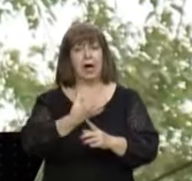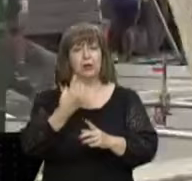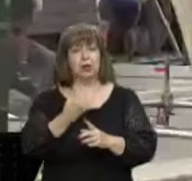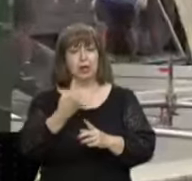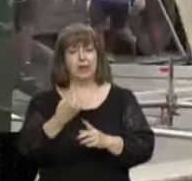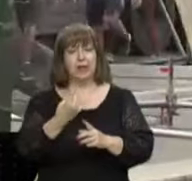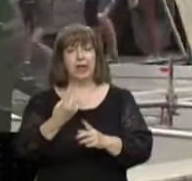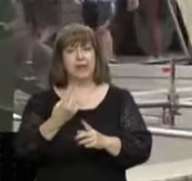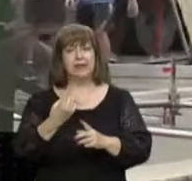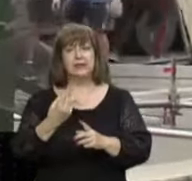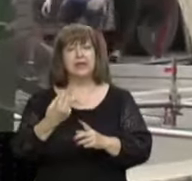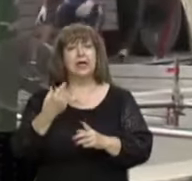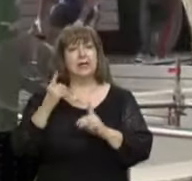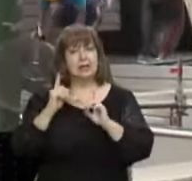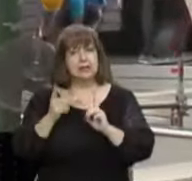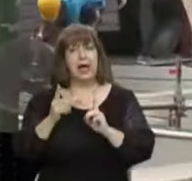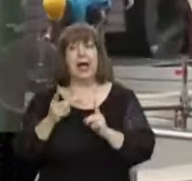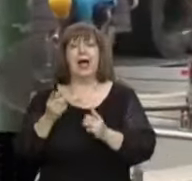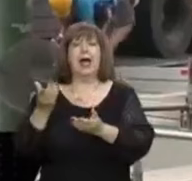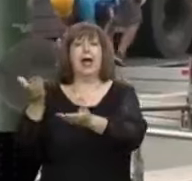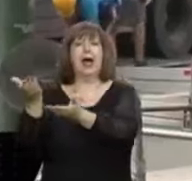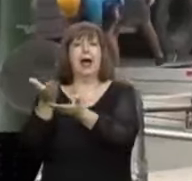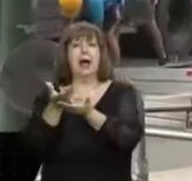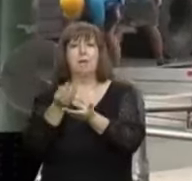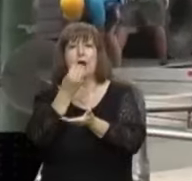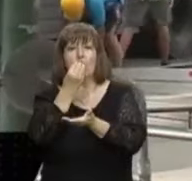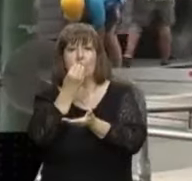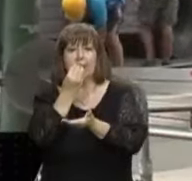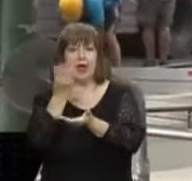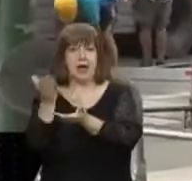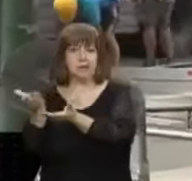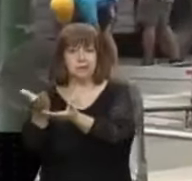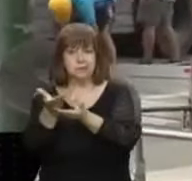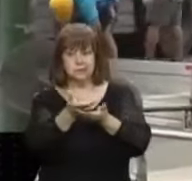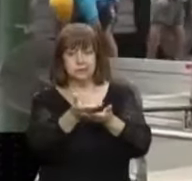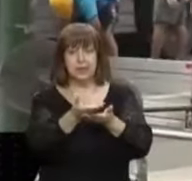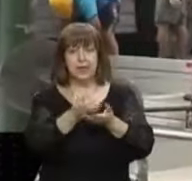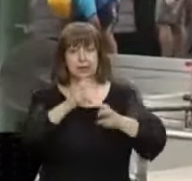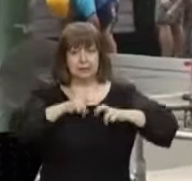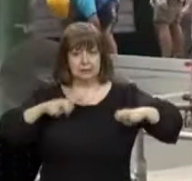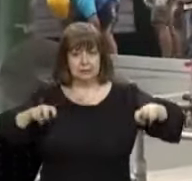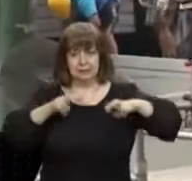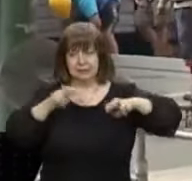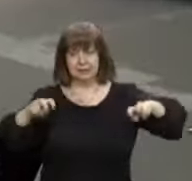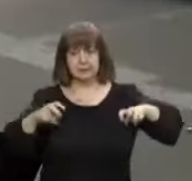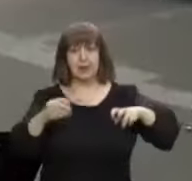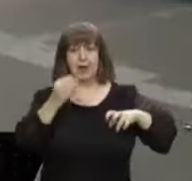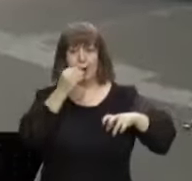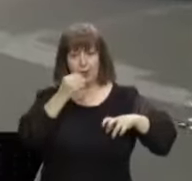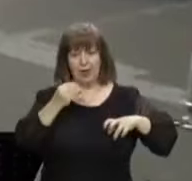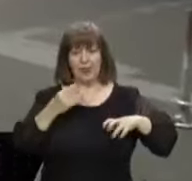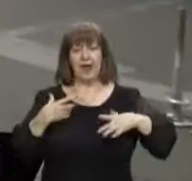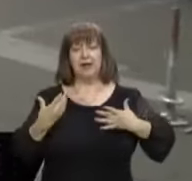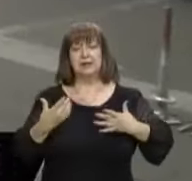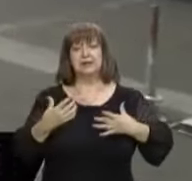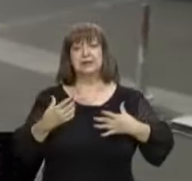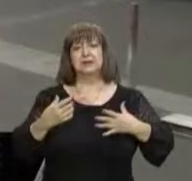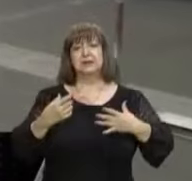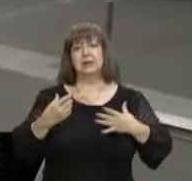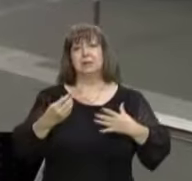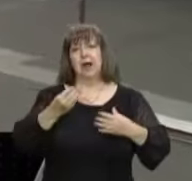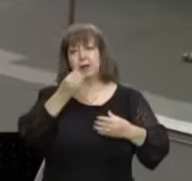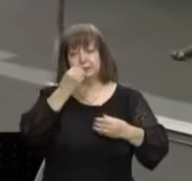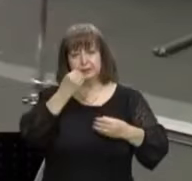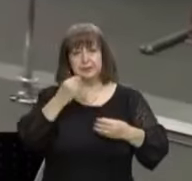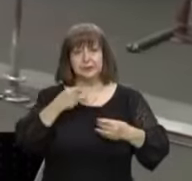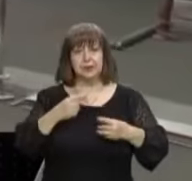palco la provincia se hacía cargo de que iban muchas autoridades provinciales y nacionales y se les entregaba una comida, sobre todo en el carrusel, que se